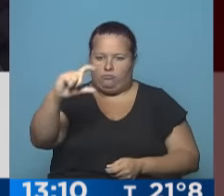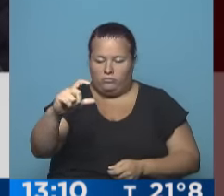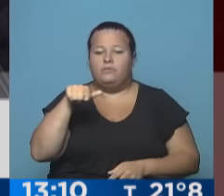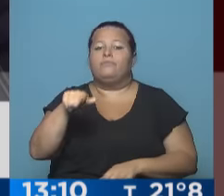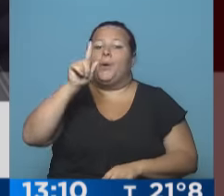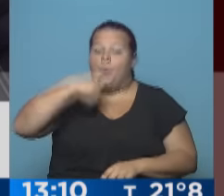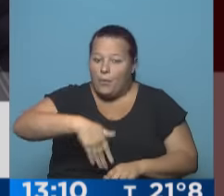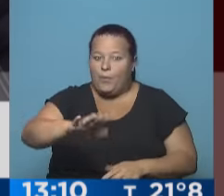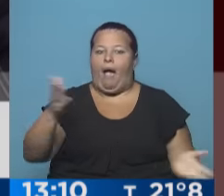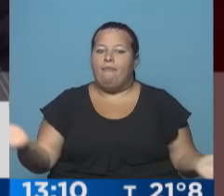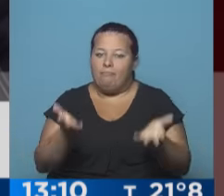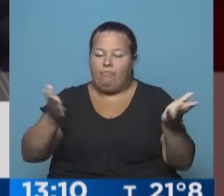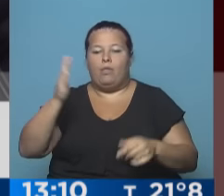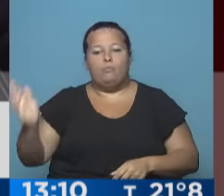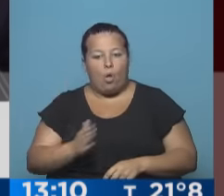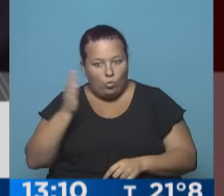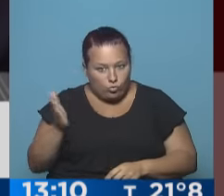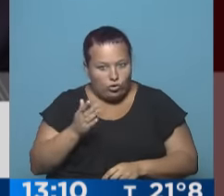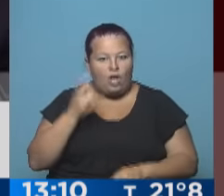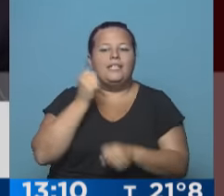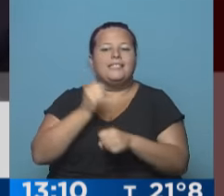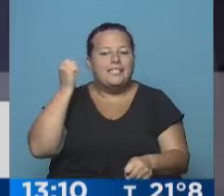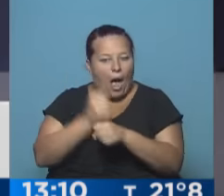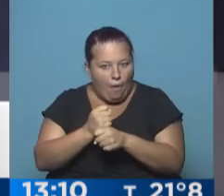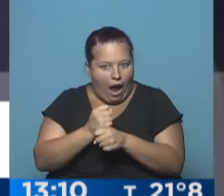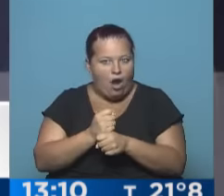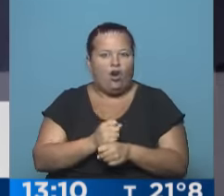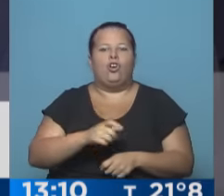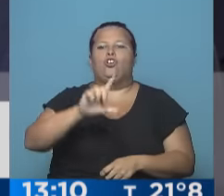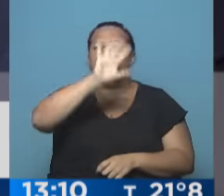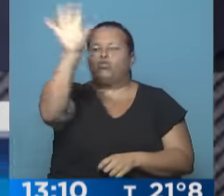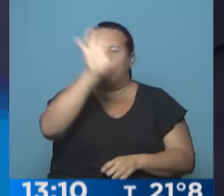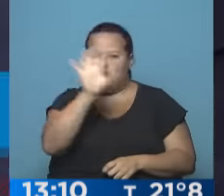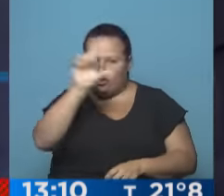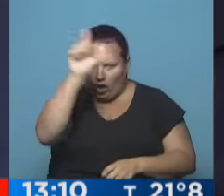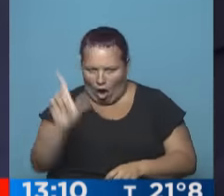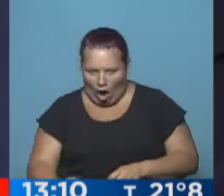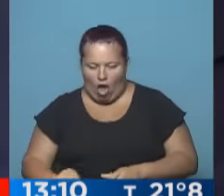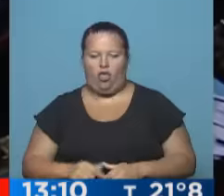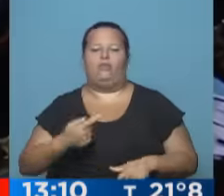impulsará el crecimiento de la producción y del trabajo en todas las provincias.